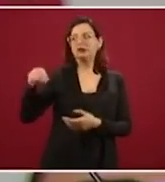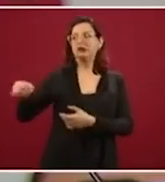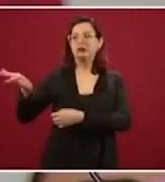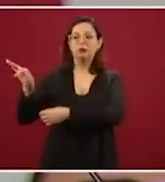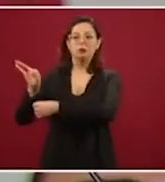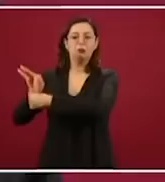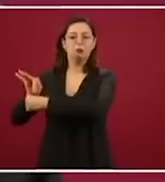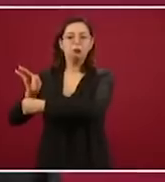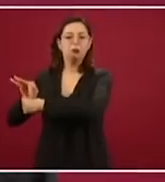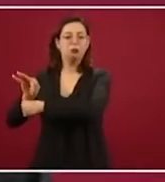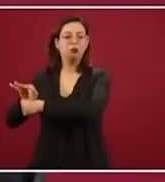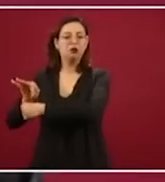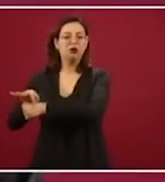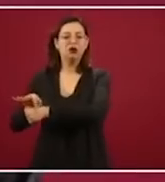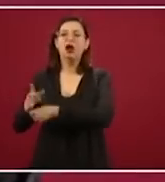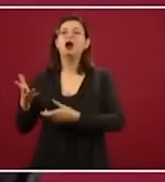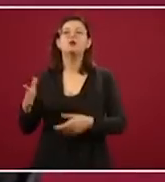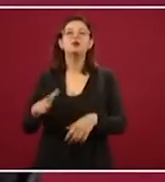les daban despensas.